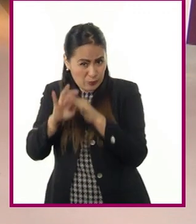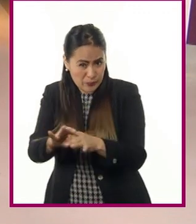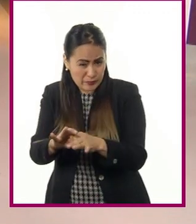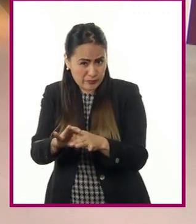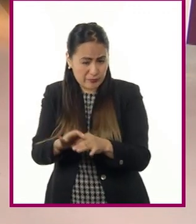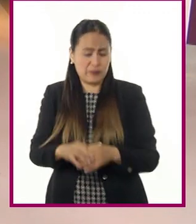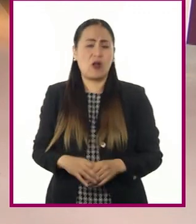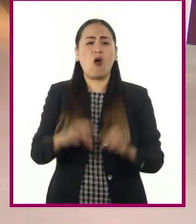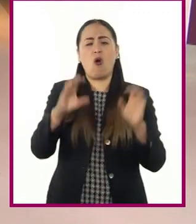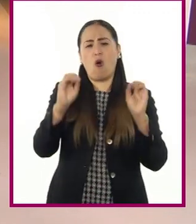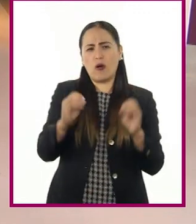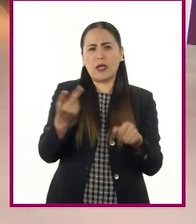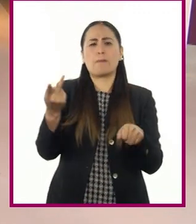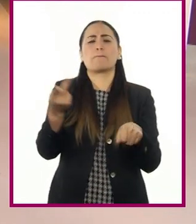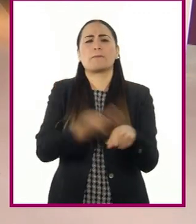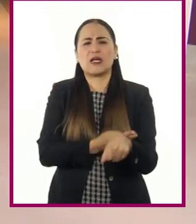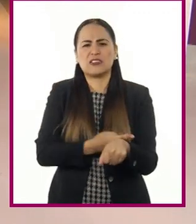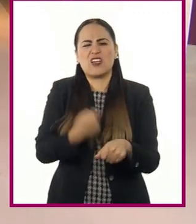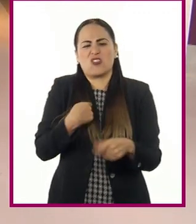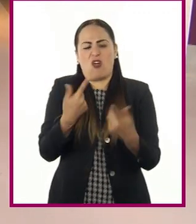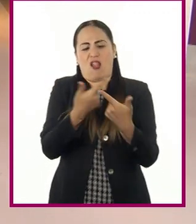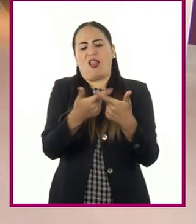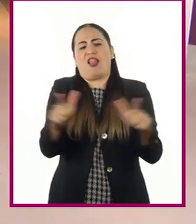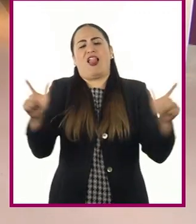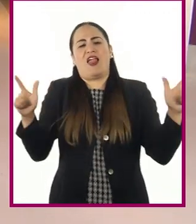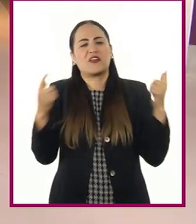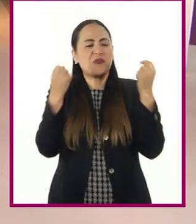cuando rebasamos los límites de nuestra libertad?